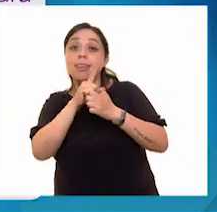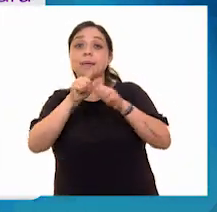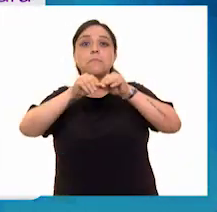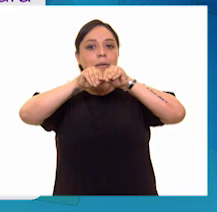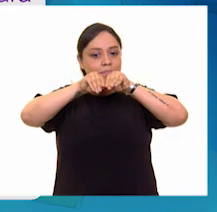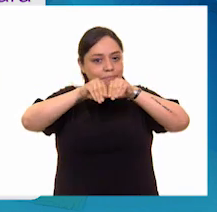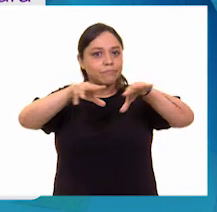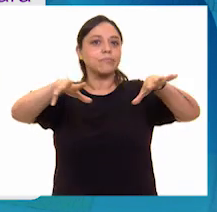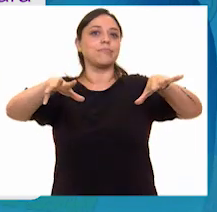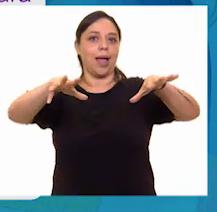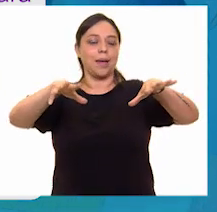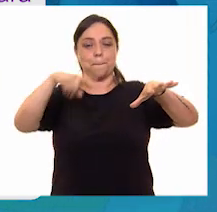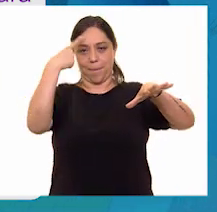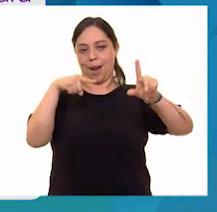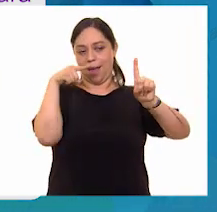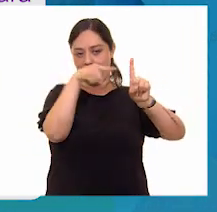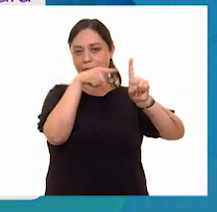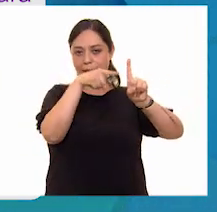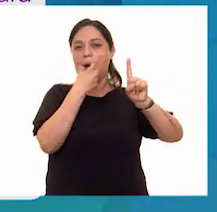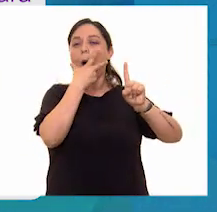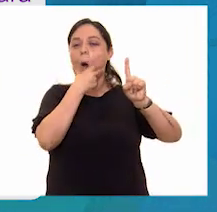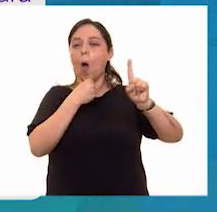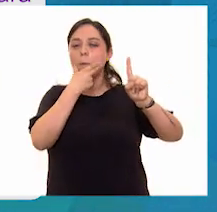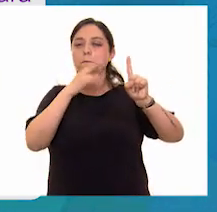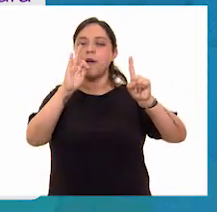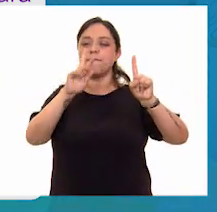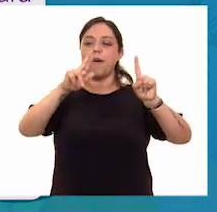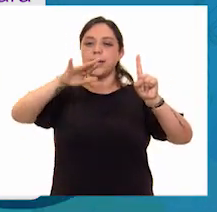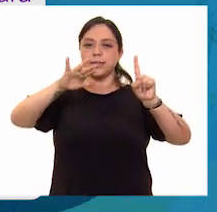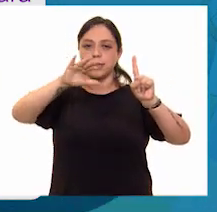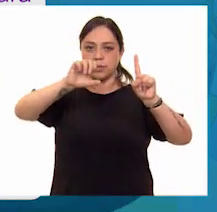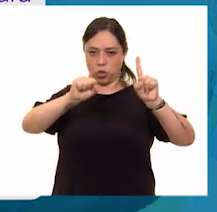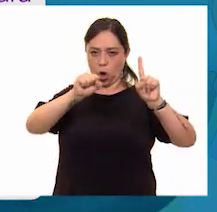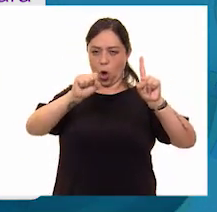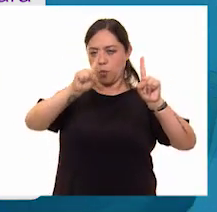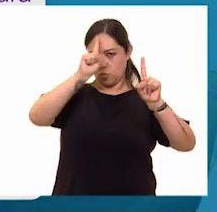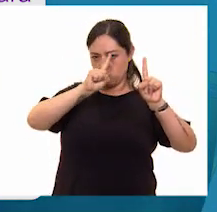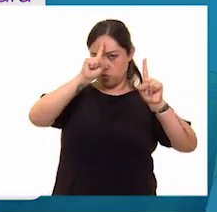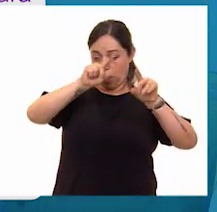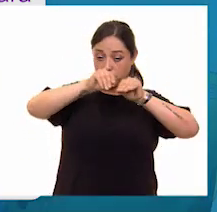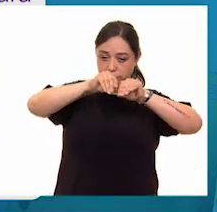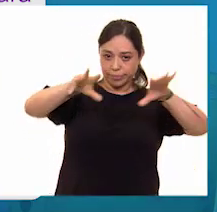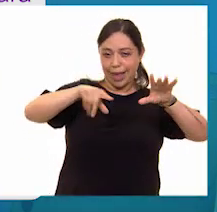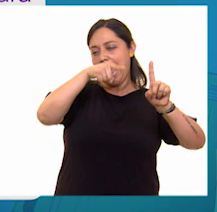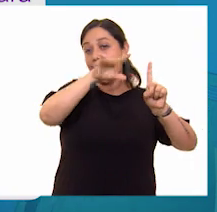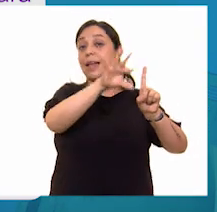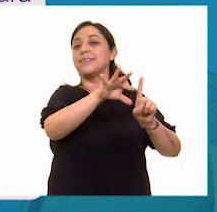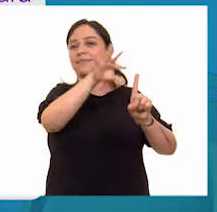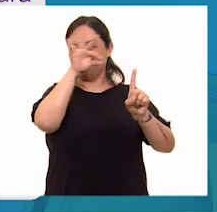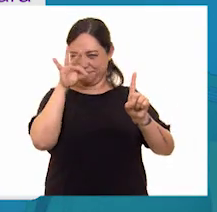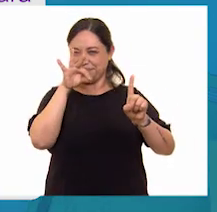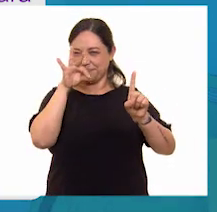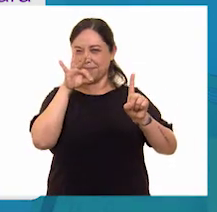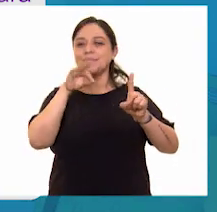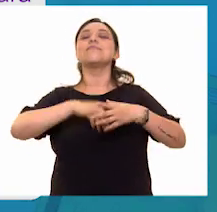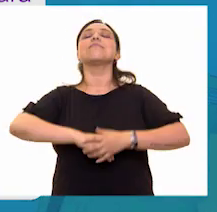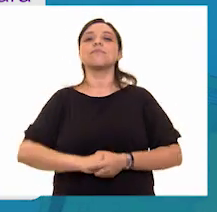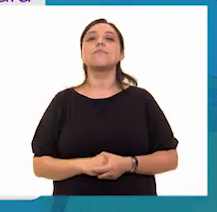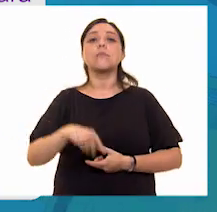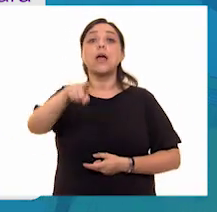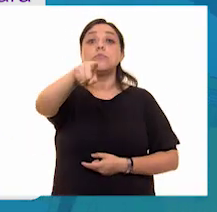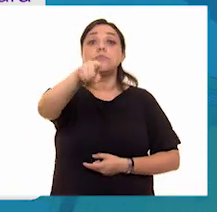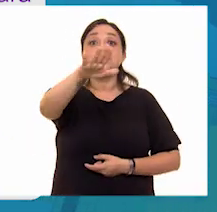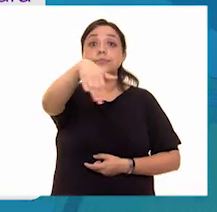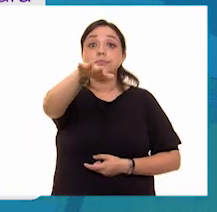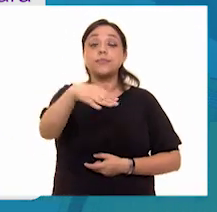para recomendar la obra de Francisco Hinojosa, que fue el autor que elegimos. Niñas y niños,